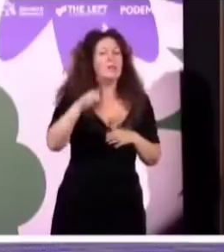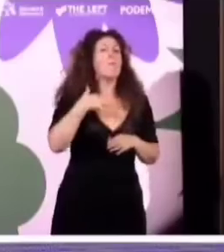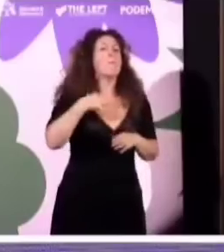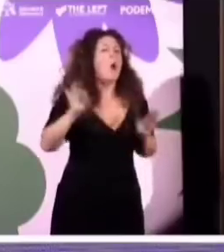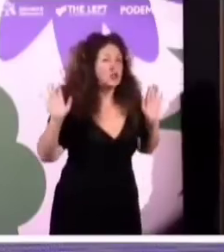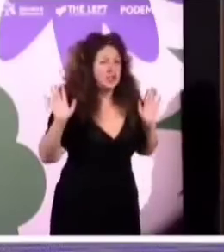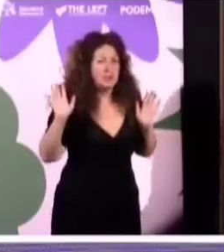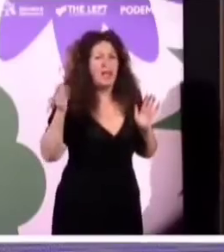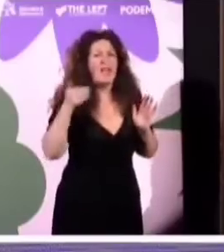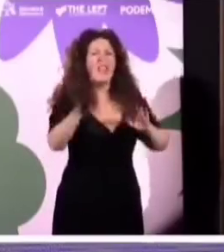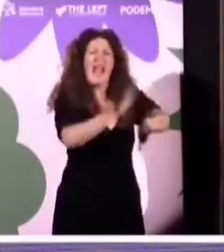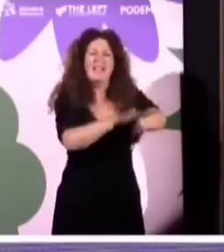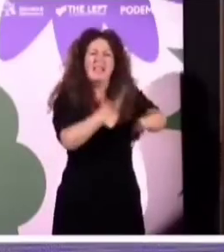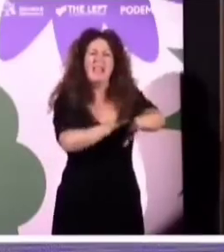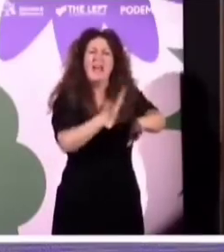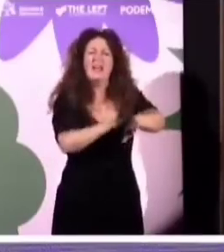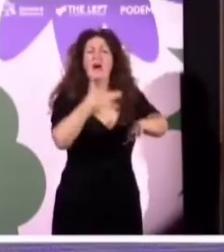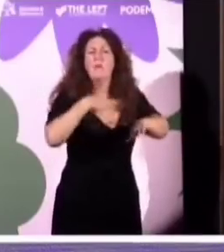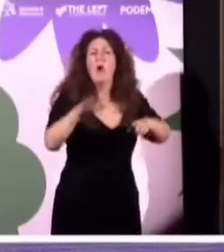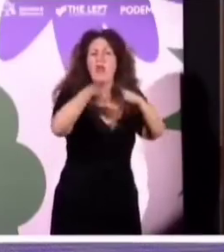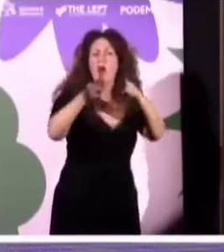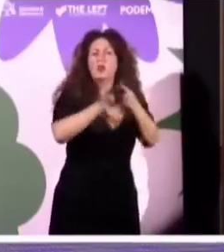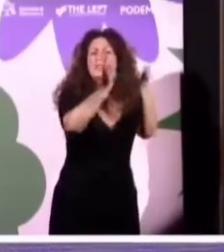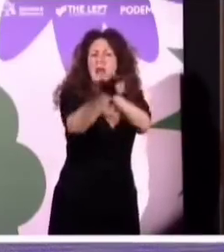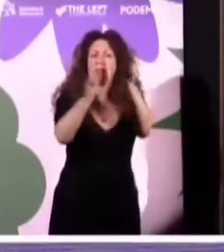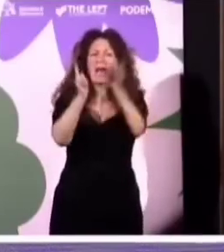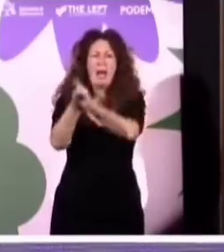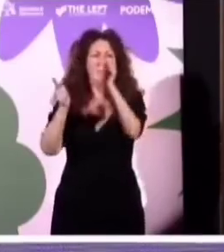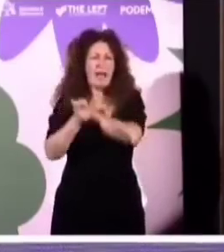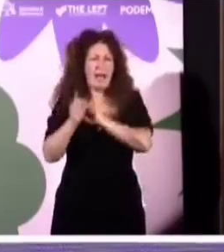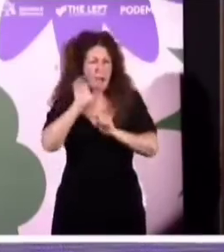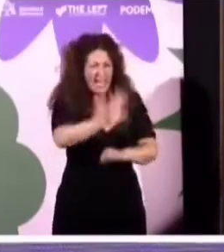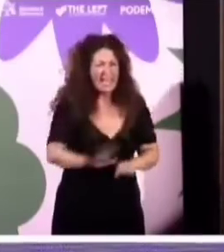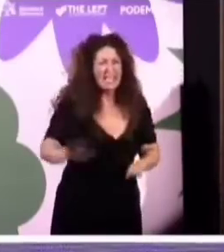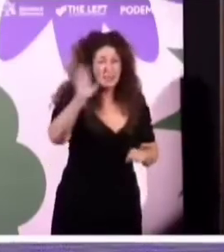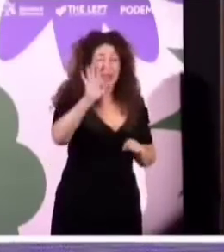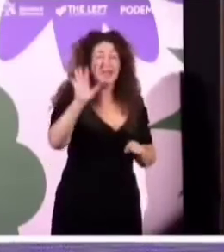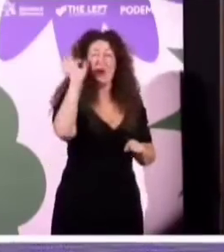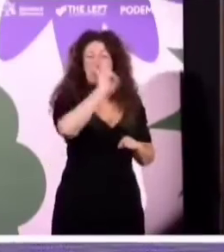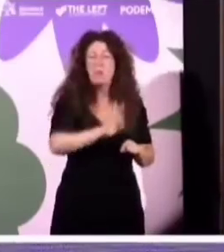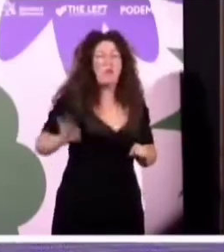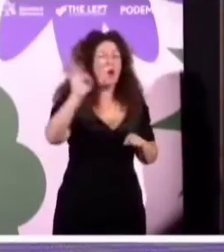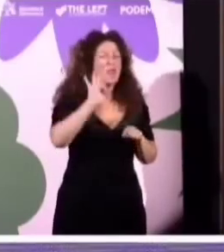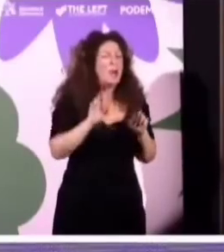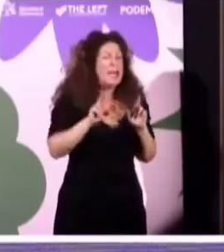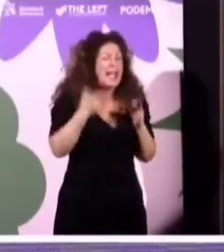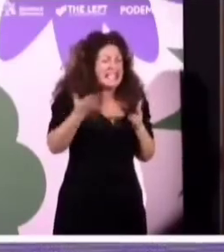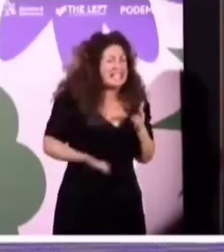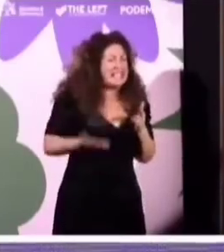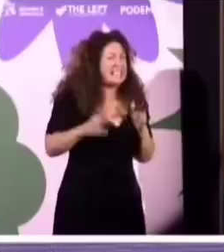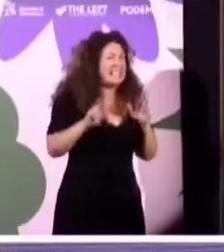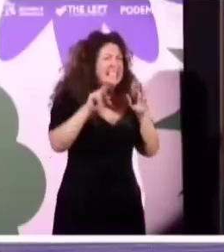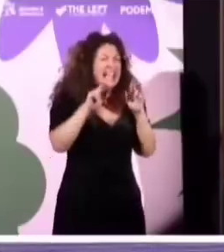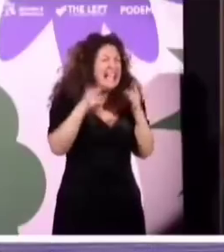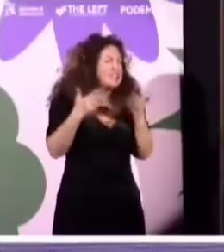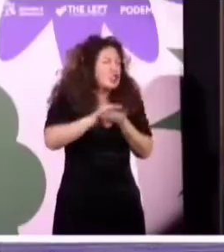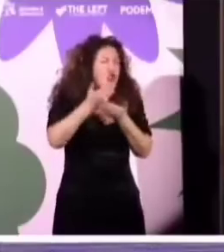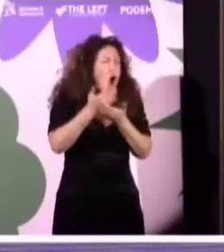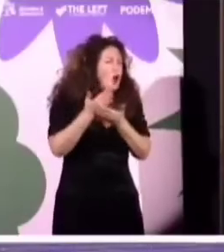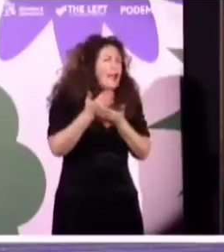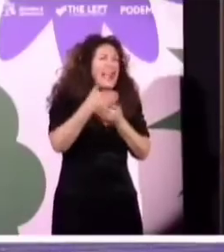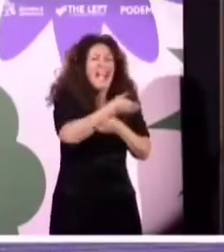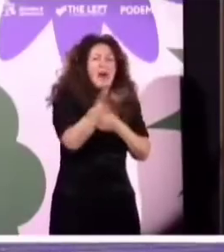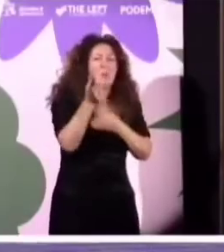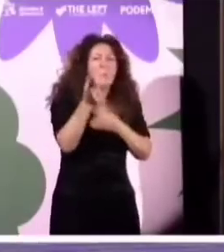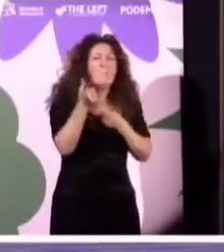de que la izquierda siga cambiando cosas en este país. Y Podemos tiene un tesoro que no tiene nadie, una militancia